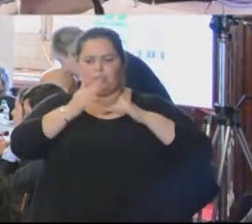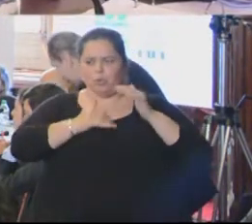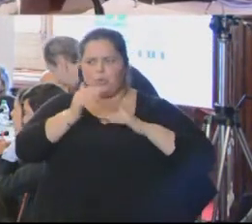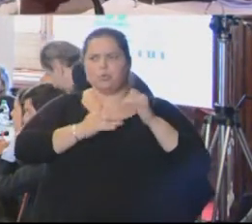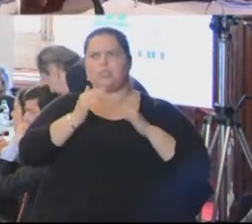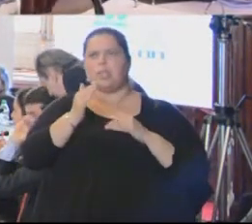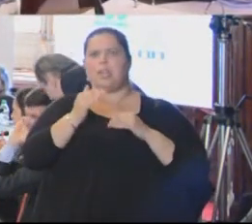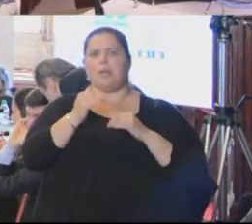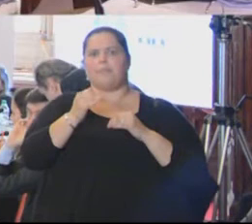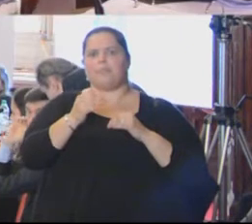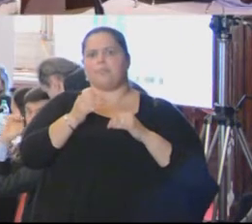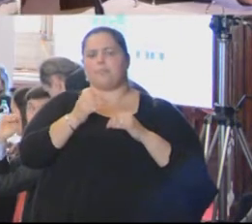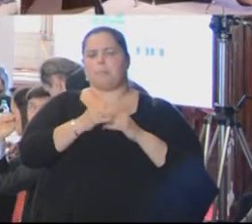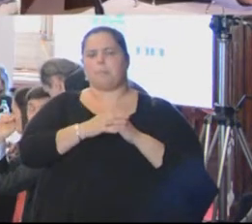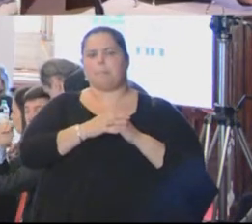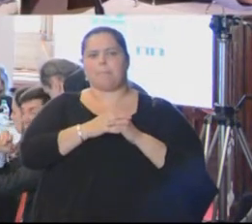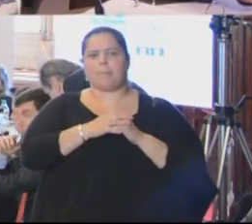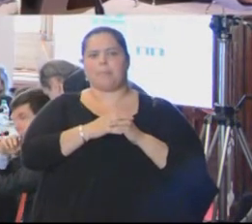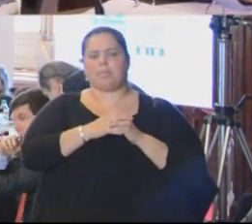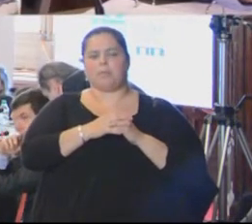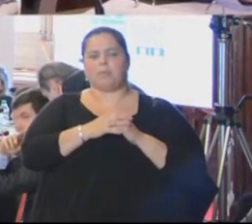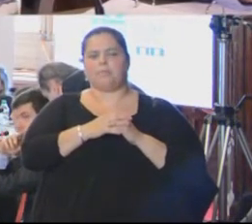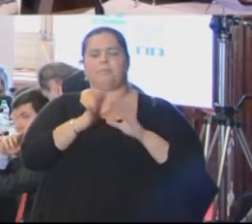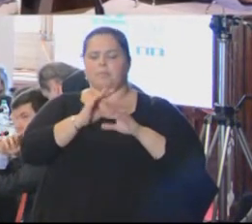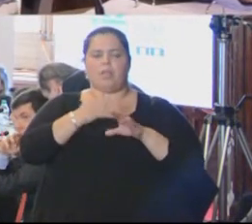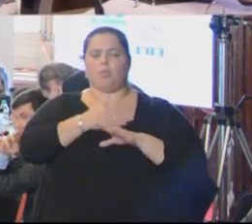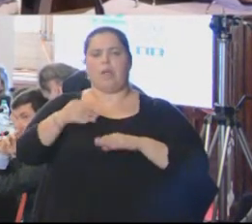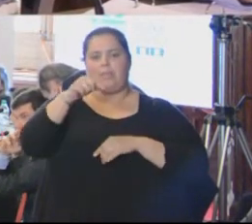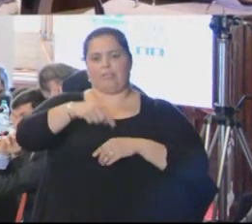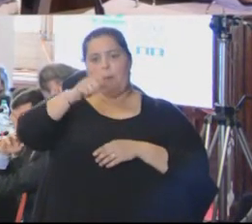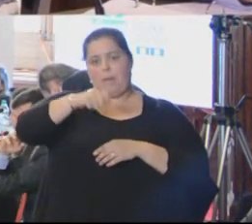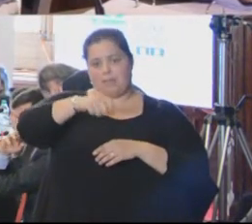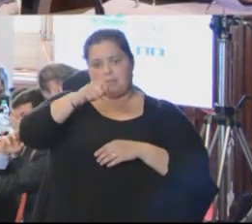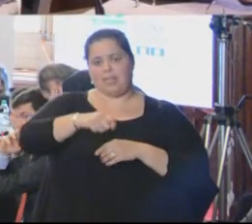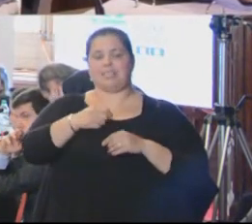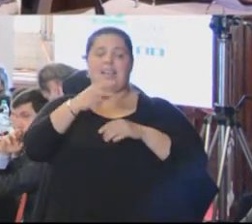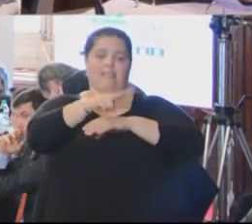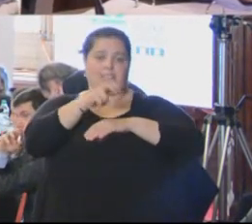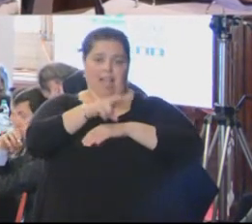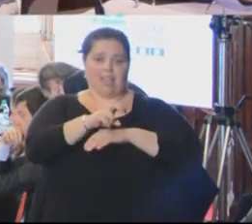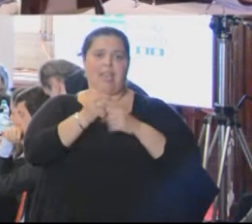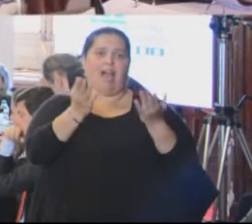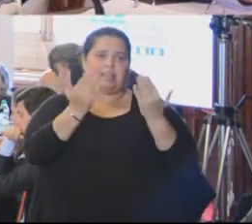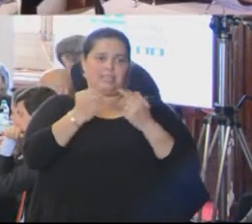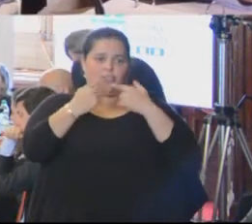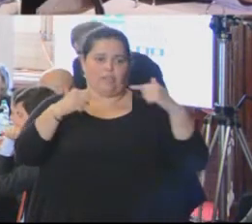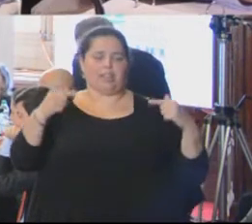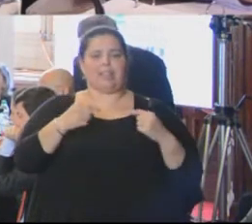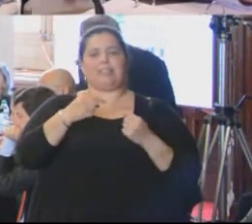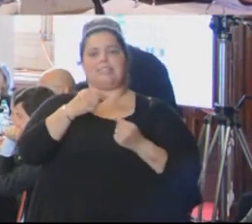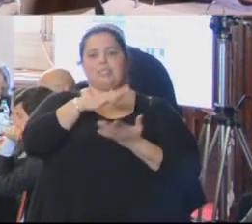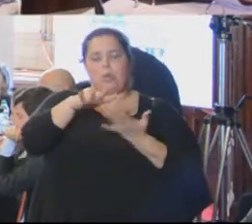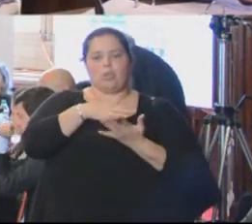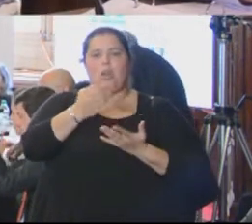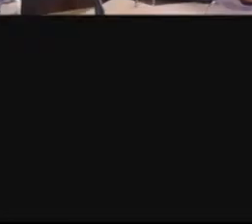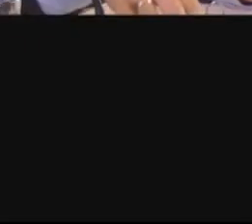investigaciones idóneas y efectivas. Durante estos meses, la Fiscalía ha recibido casos de homicidios de diferentes fuentes de información, entre